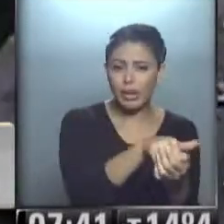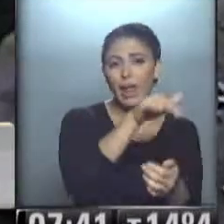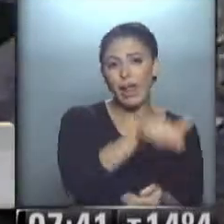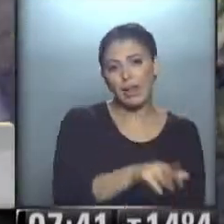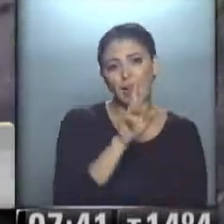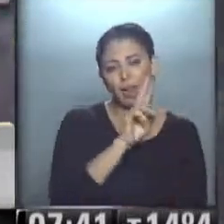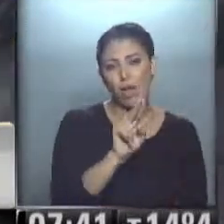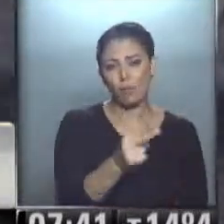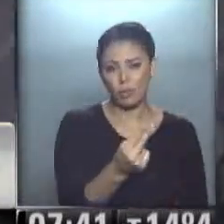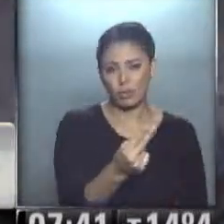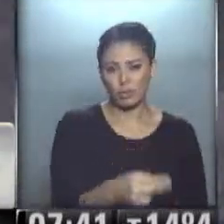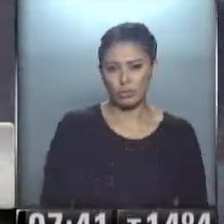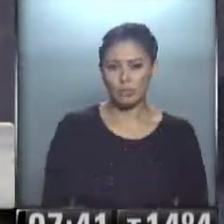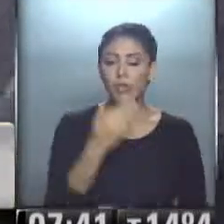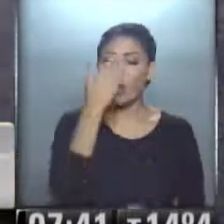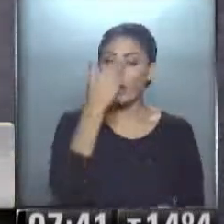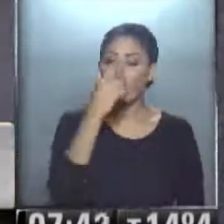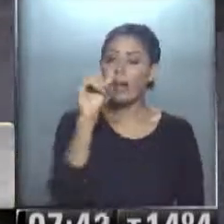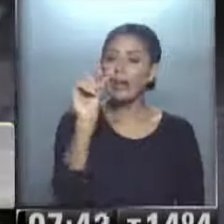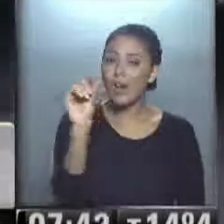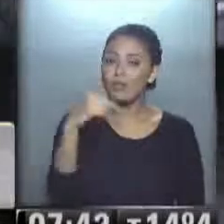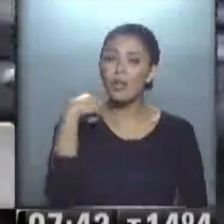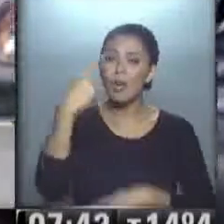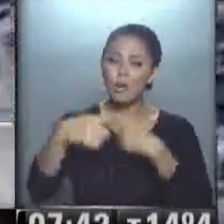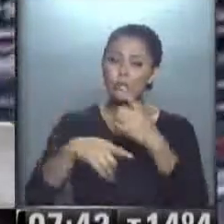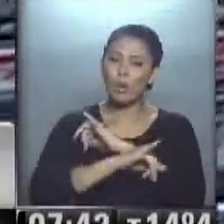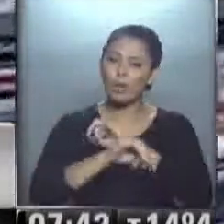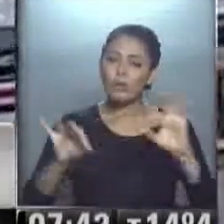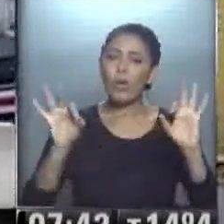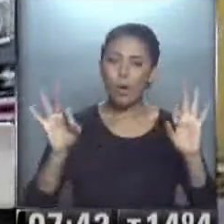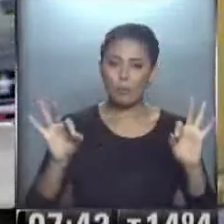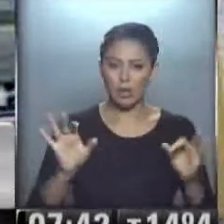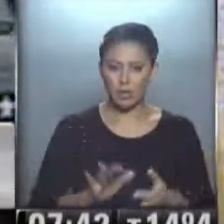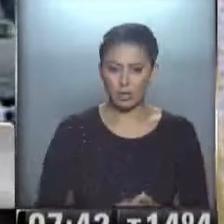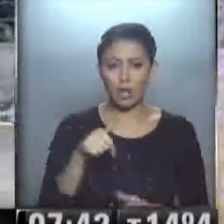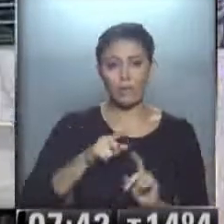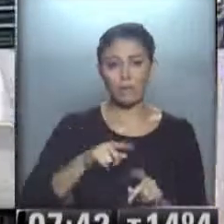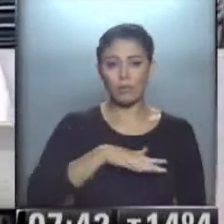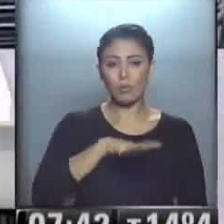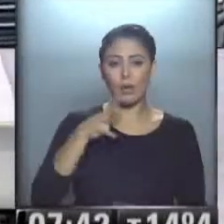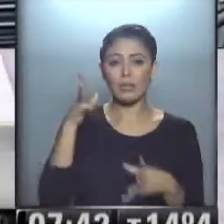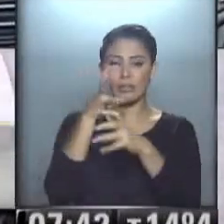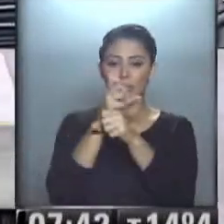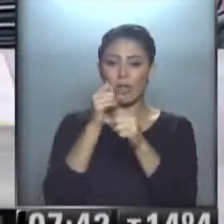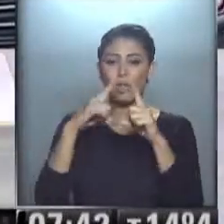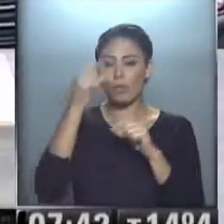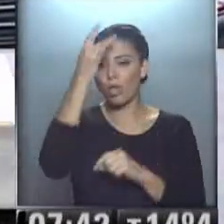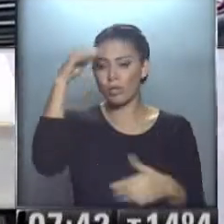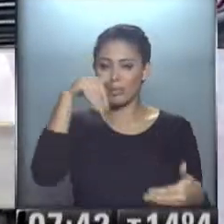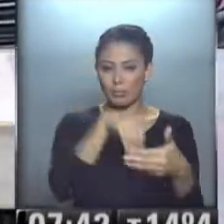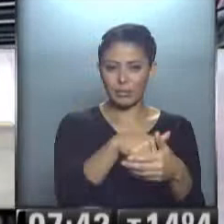perdió la vida en instantes vamos a continuar y ampliamos la información desde aquí la terminal de colectivos de la línea 12